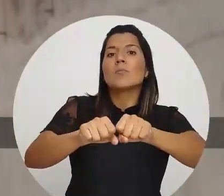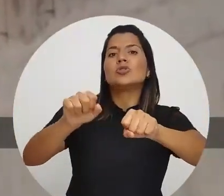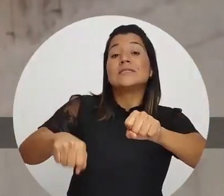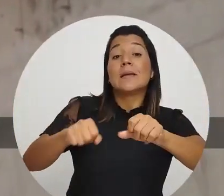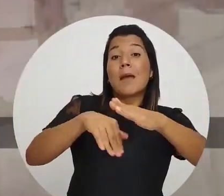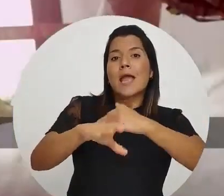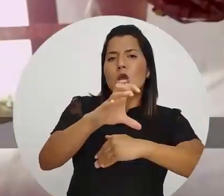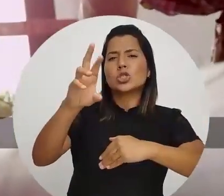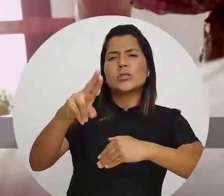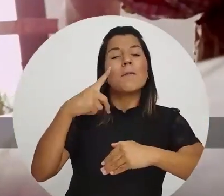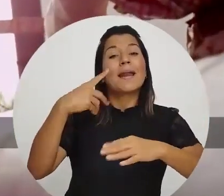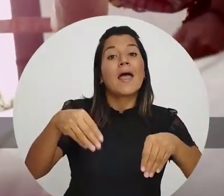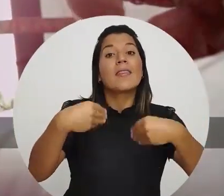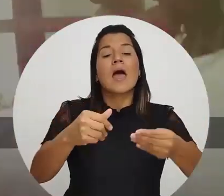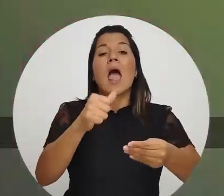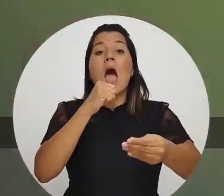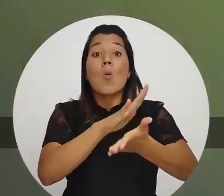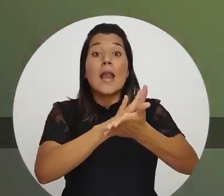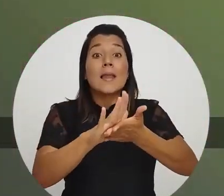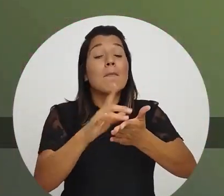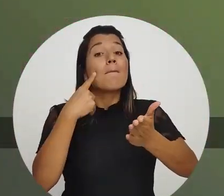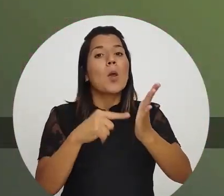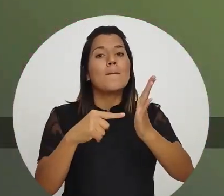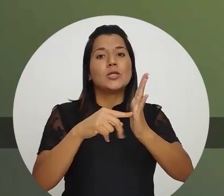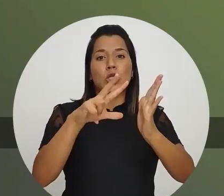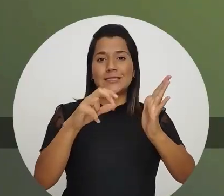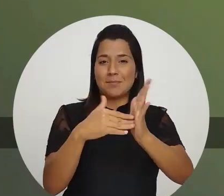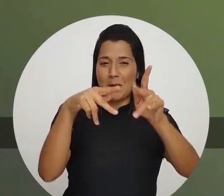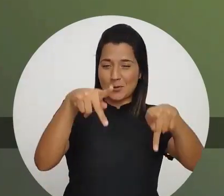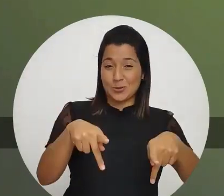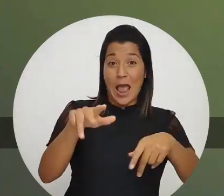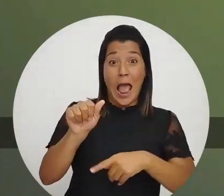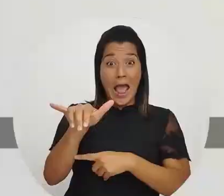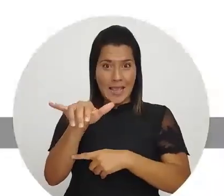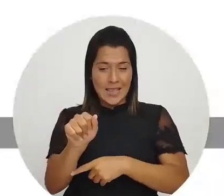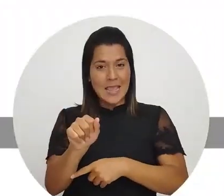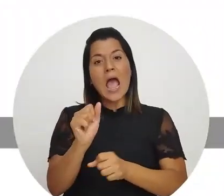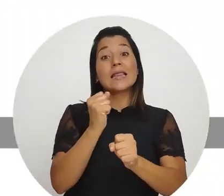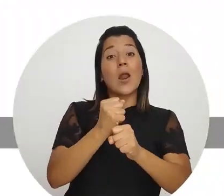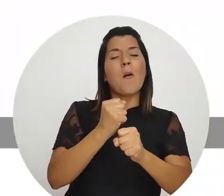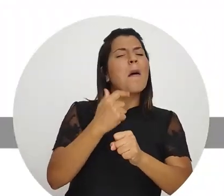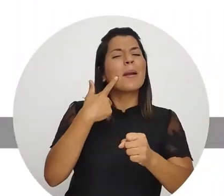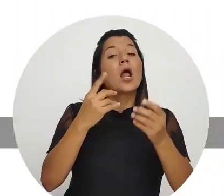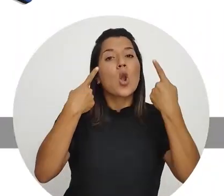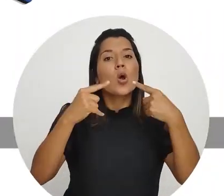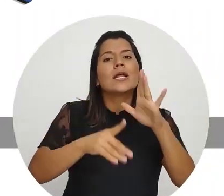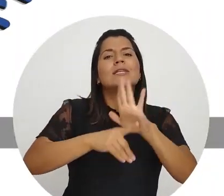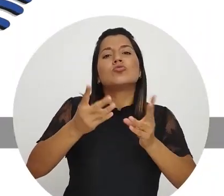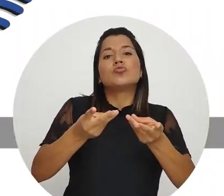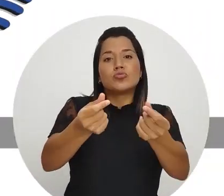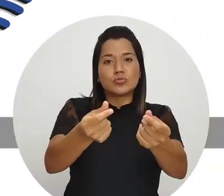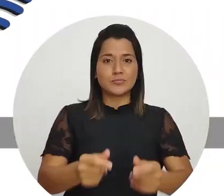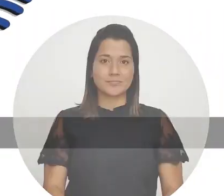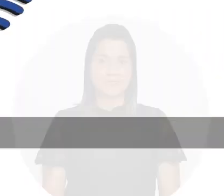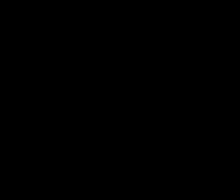nivel nacional para llevar agua potable a más de 1.300.000 personas. AIA, haciendo que fluya el desarrollo.